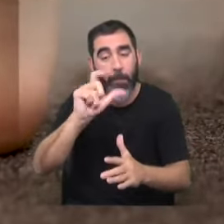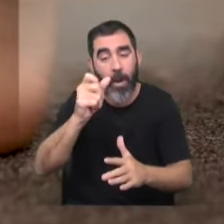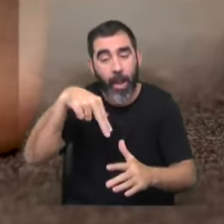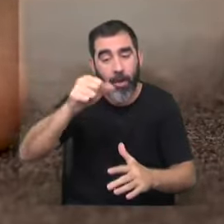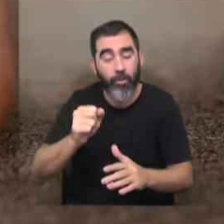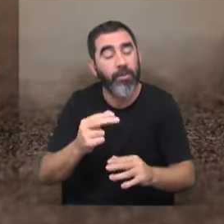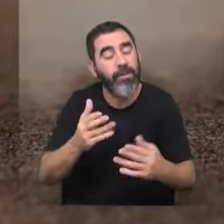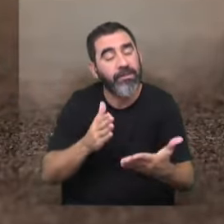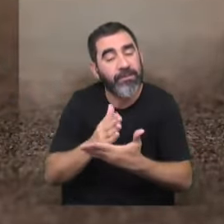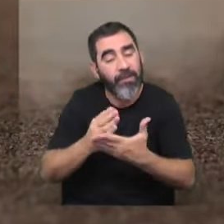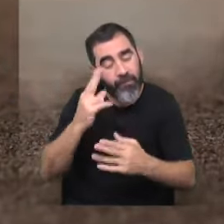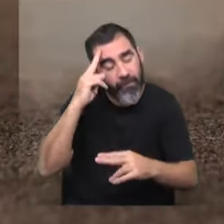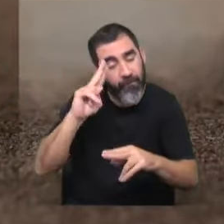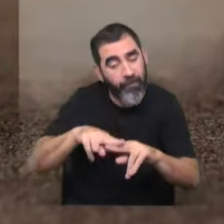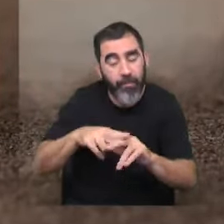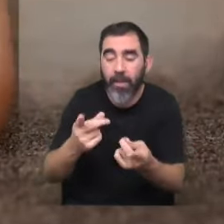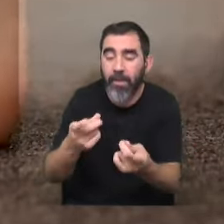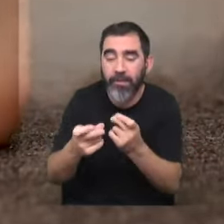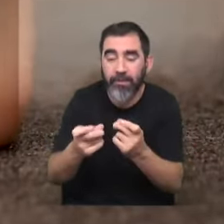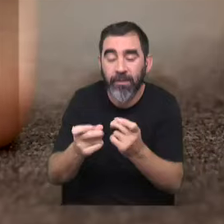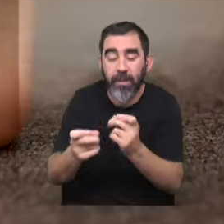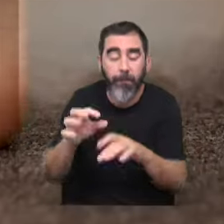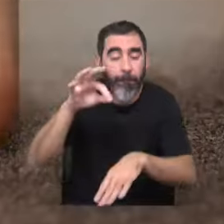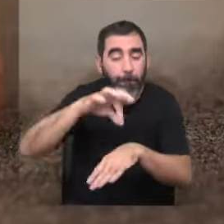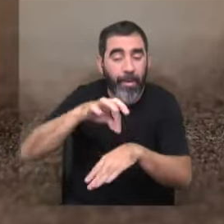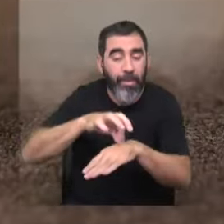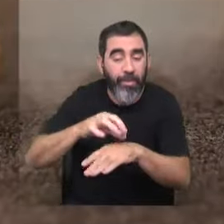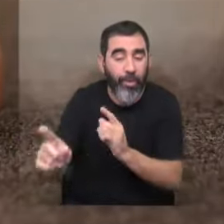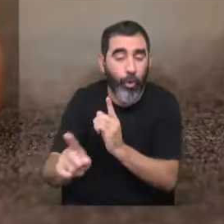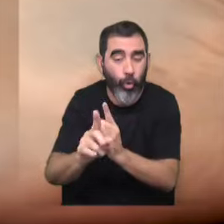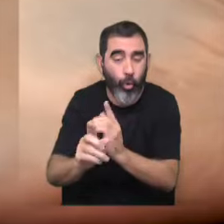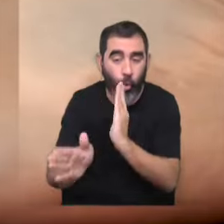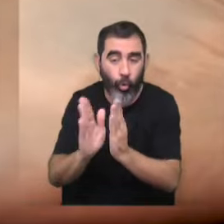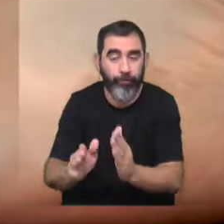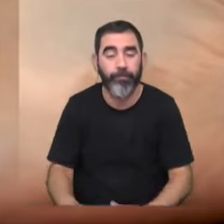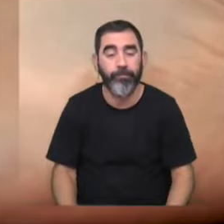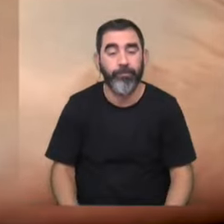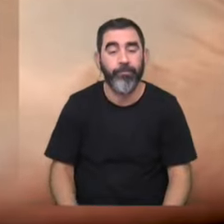ser patológico y va a requerir una consulta con su médico tratante.